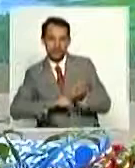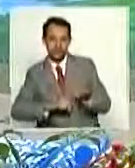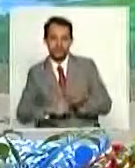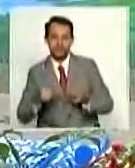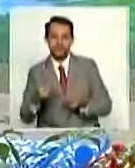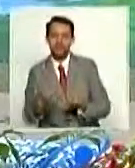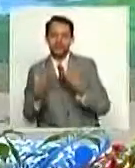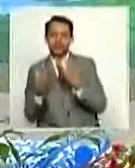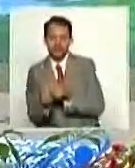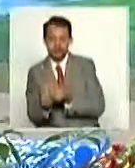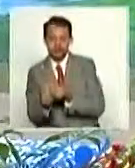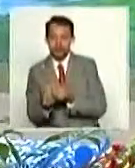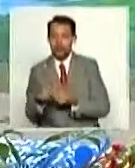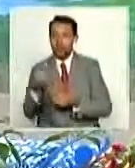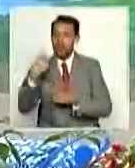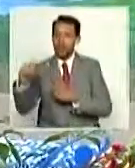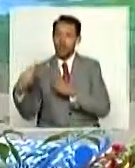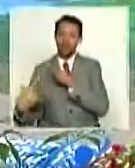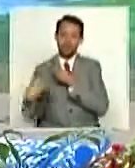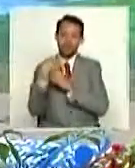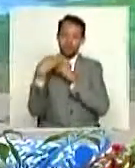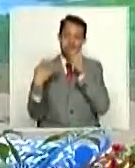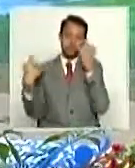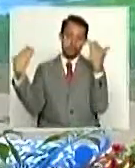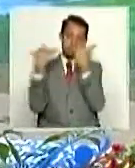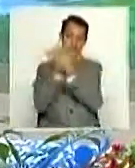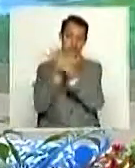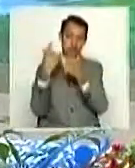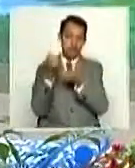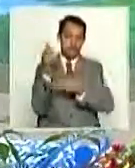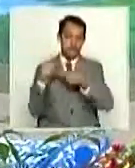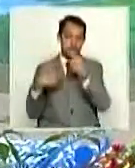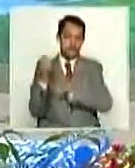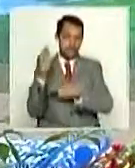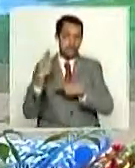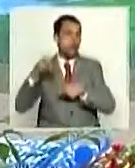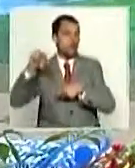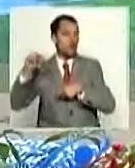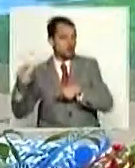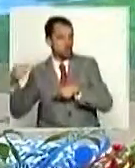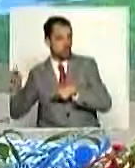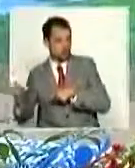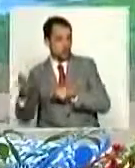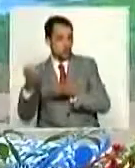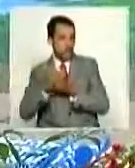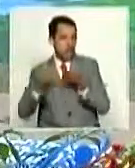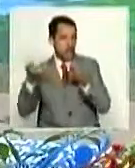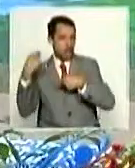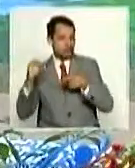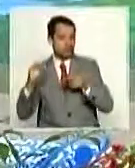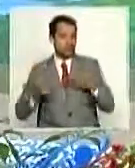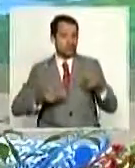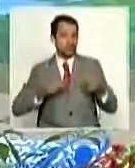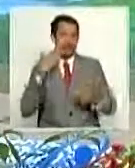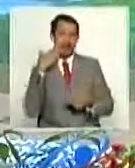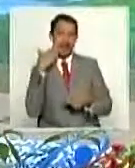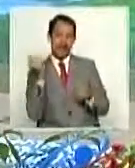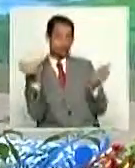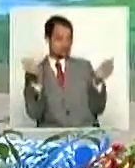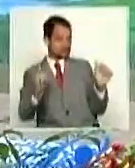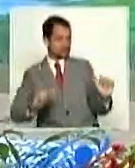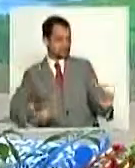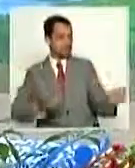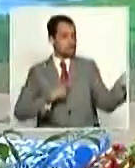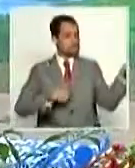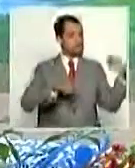tanto, no se dejen cambiar productos. Contratan niñas que hacen mercadeo y entonces les dan comisiones